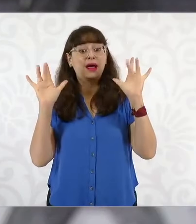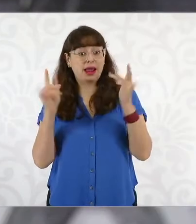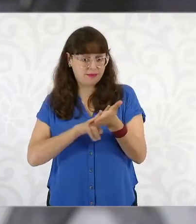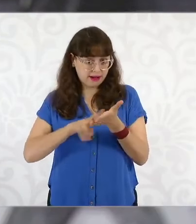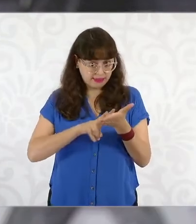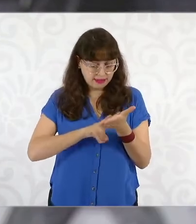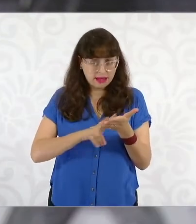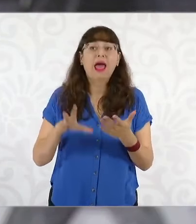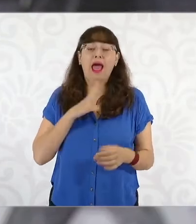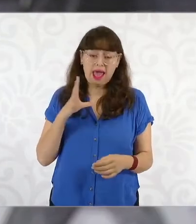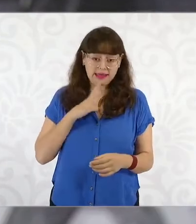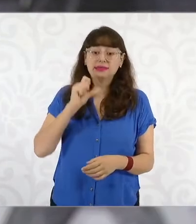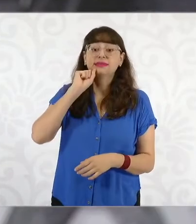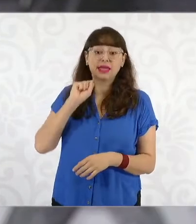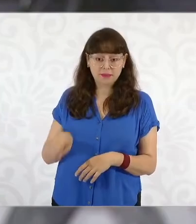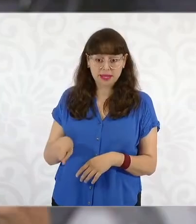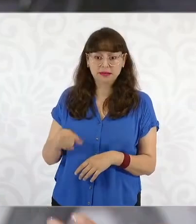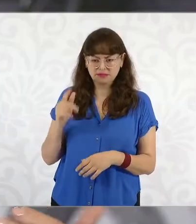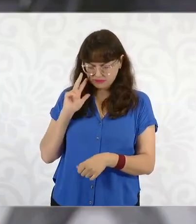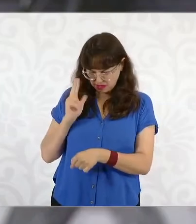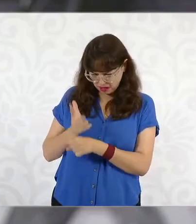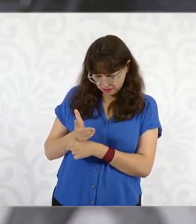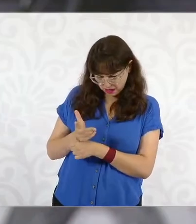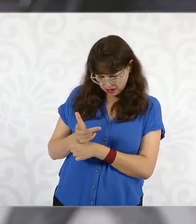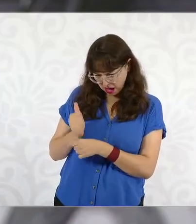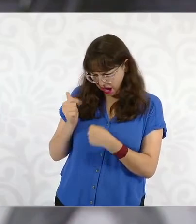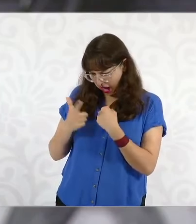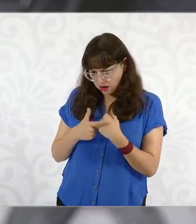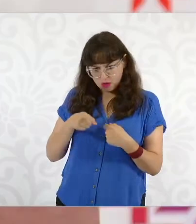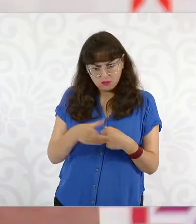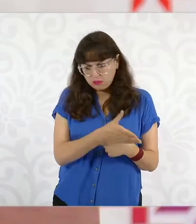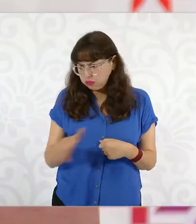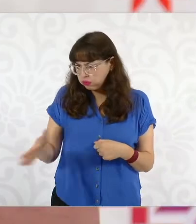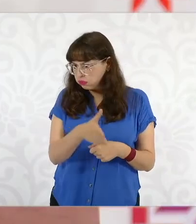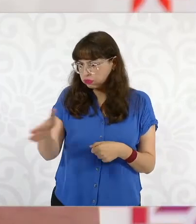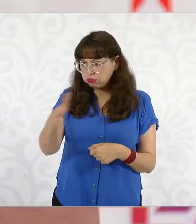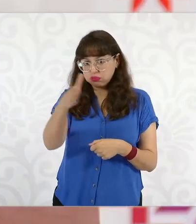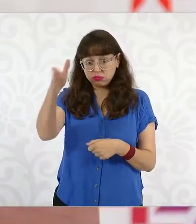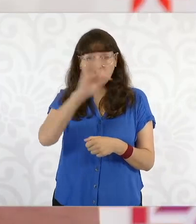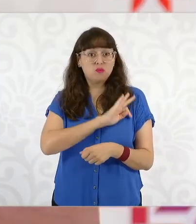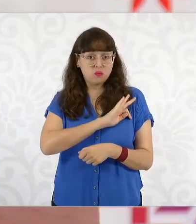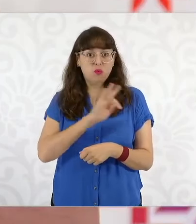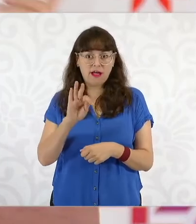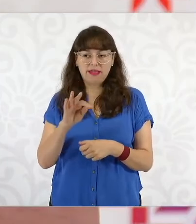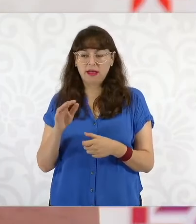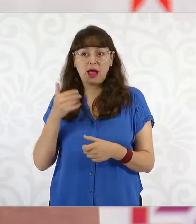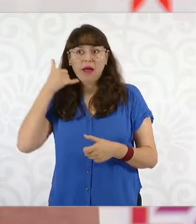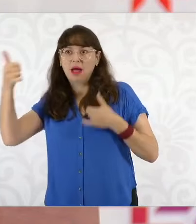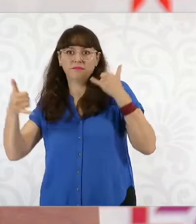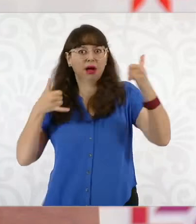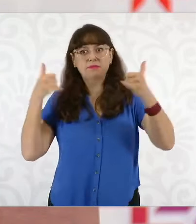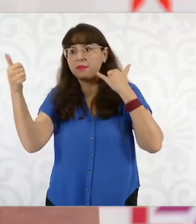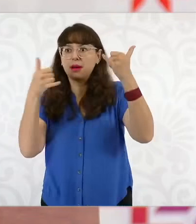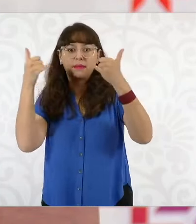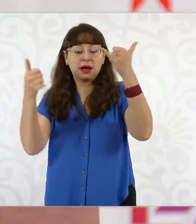por teléfono en caso de que se vea con la cámara que se movilizó a otro lugar el vehículo, pues se llama a